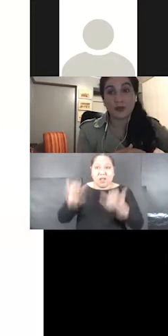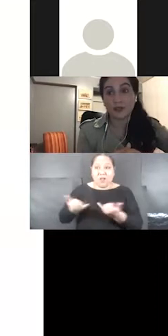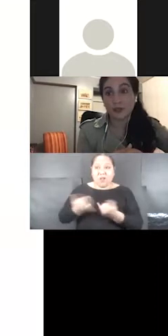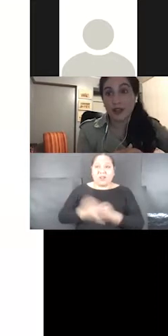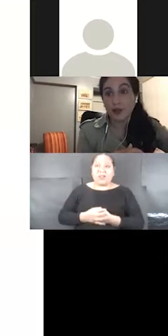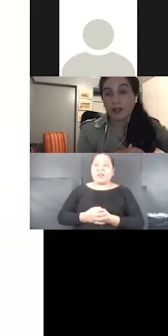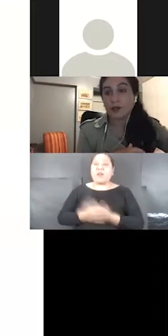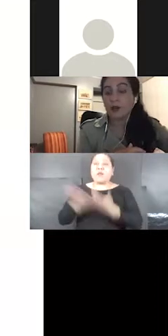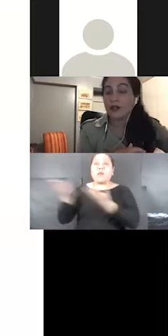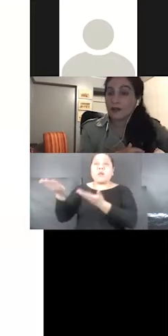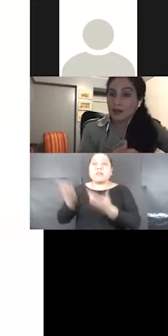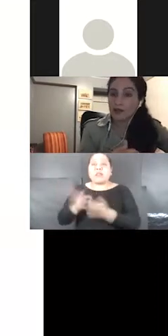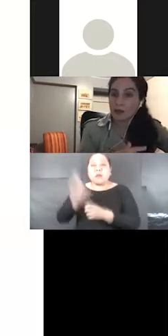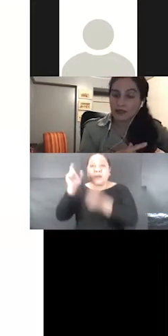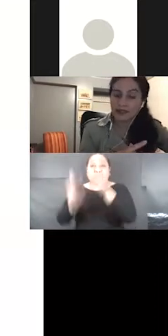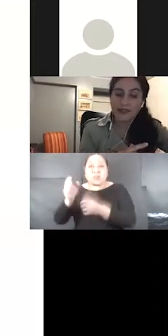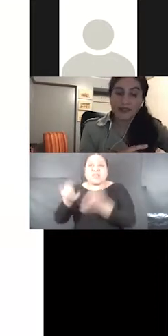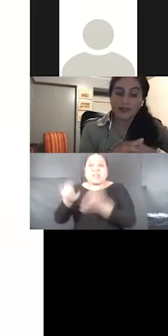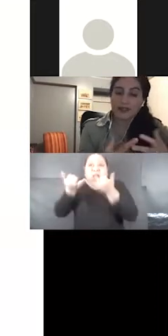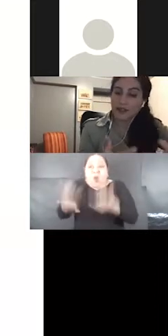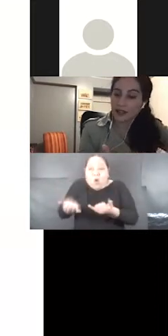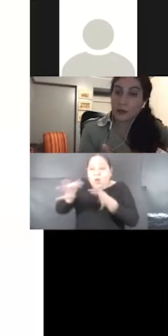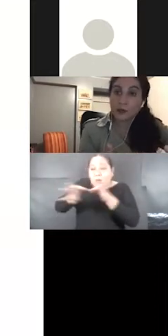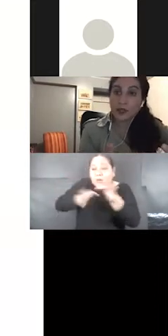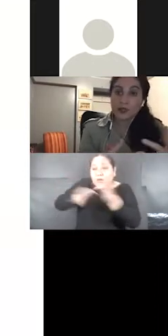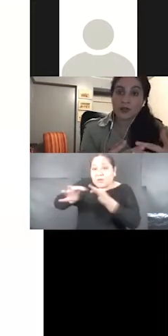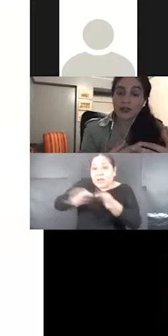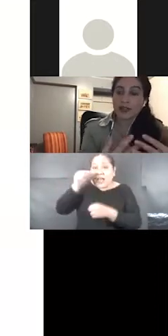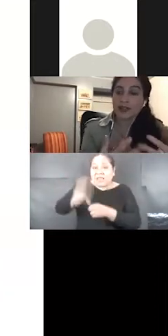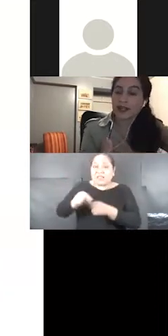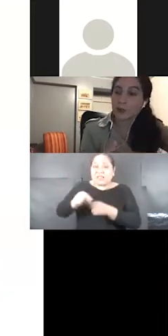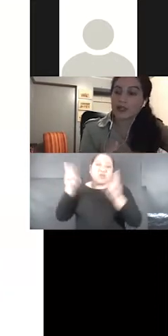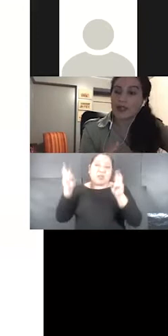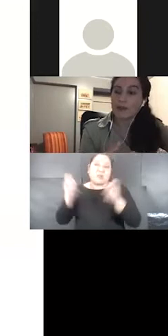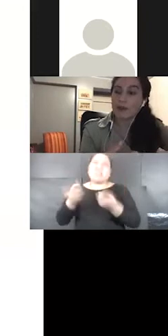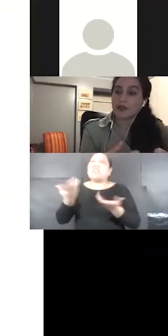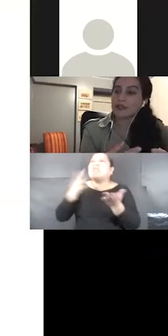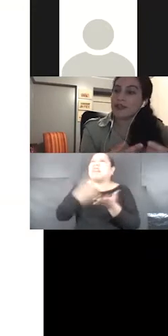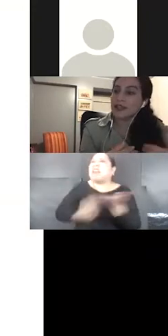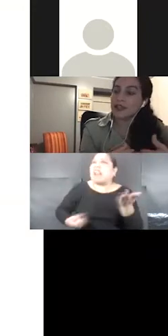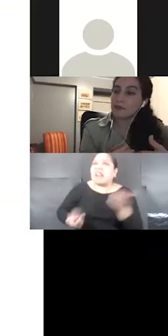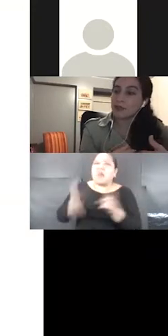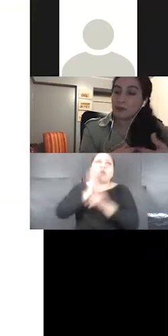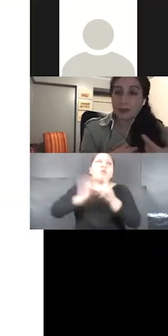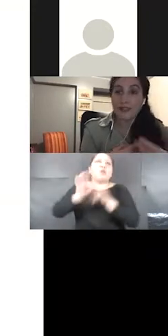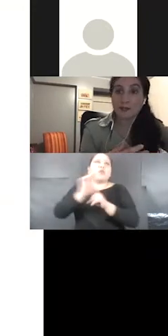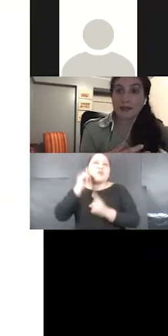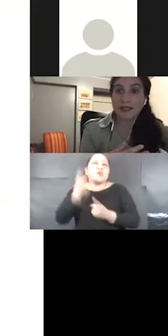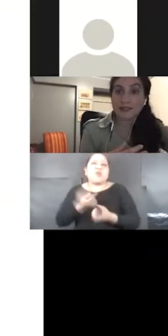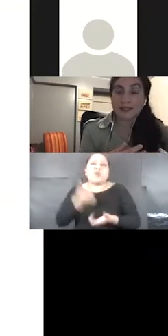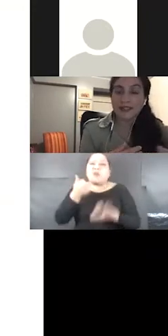a nuestros invitados, quienes nos van a hablar justamente de qué es la cultura sorda, qué es la lengua de señas peruanas, y también por